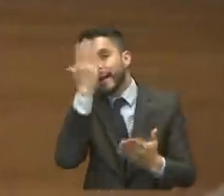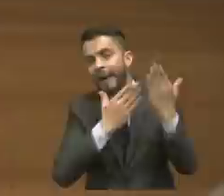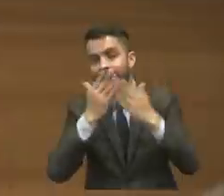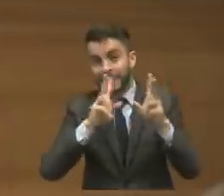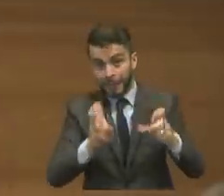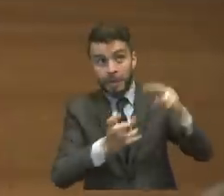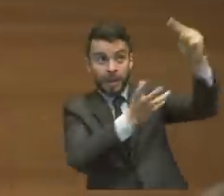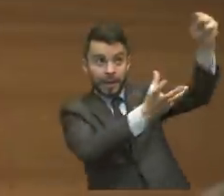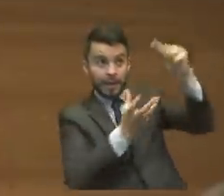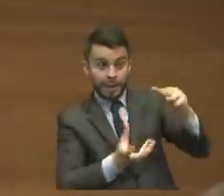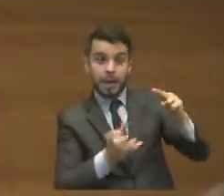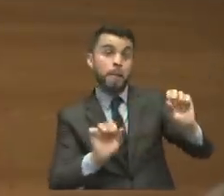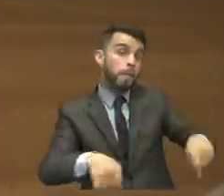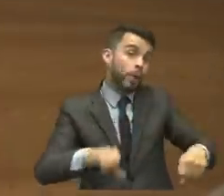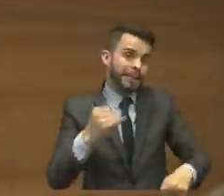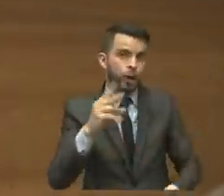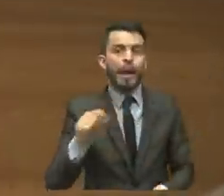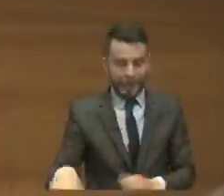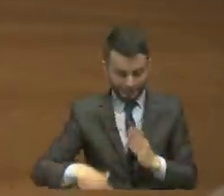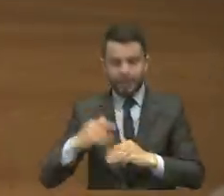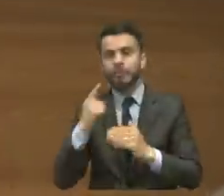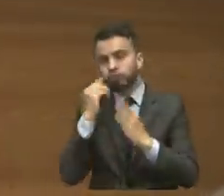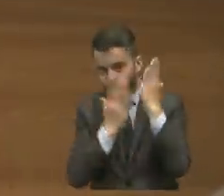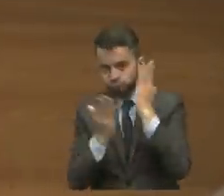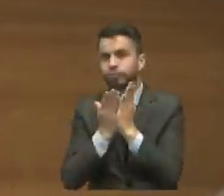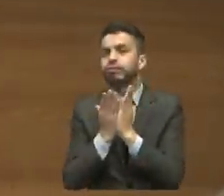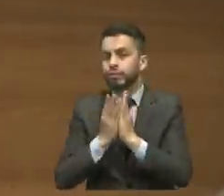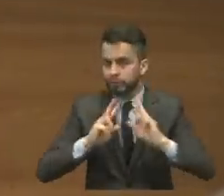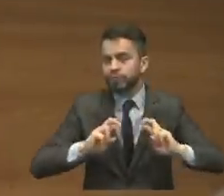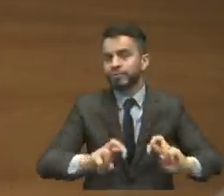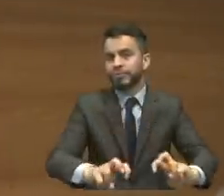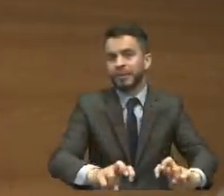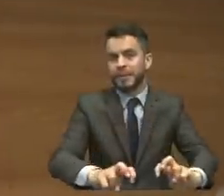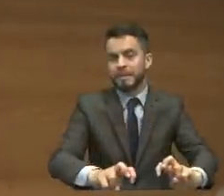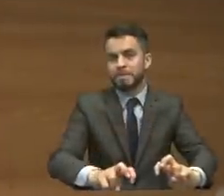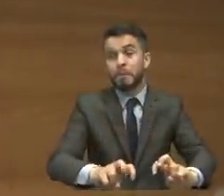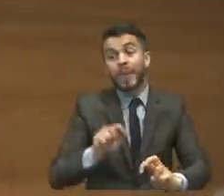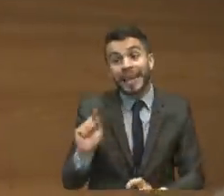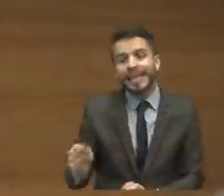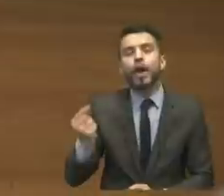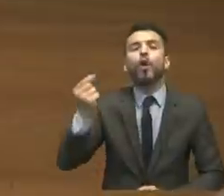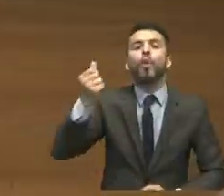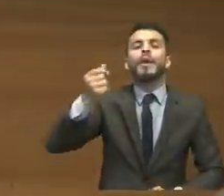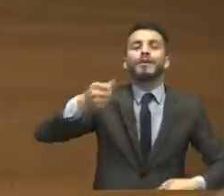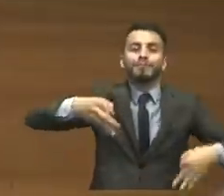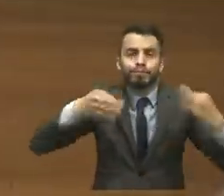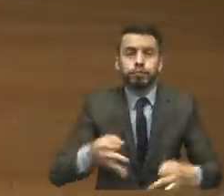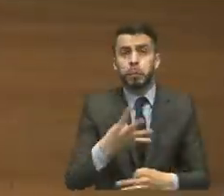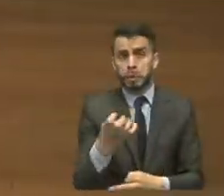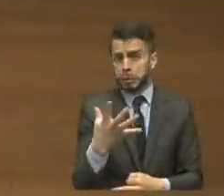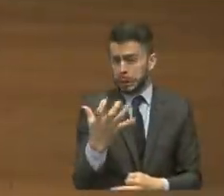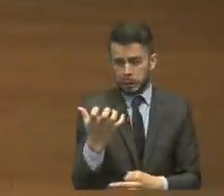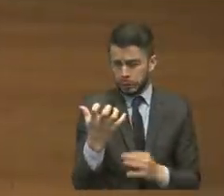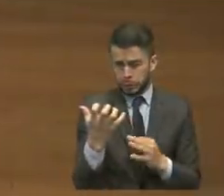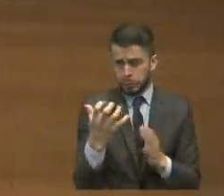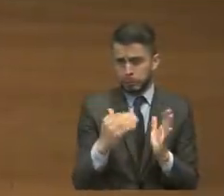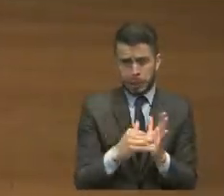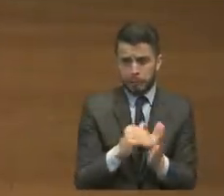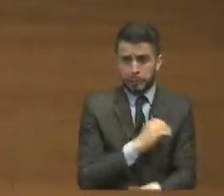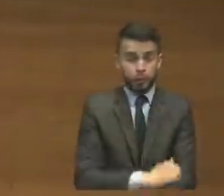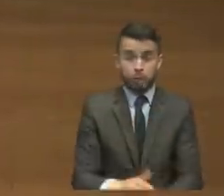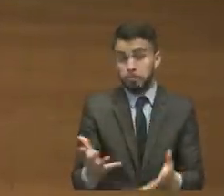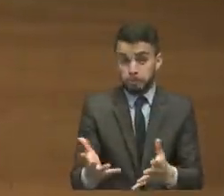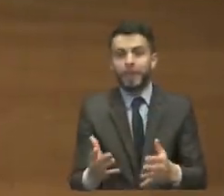factibilidad de ese cable. Y esos estudios, de hecho, son los que nos van a decir cuánto vale en total el cable, y ahí veríamos qué esquema de